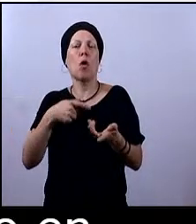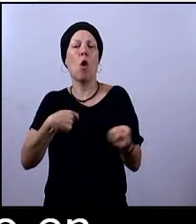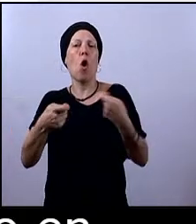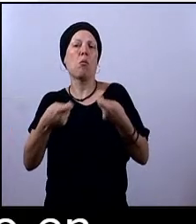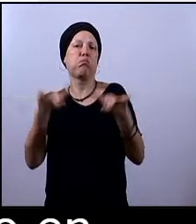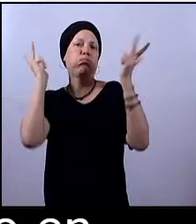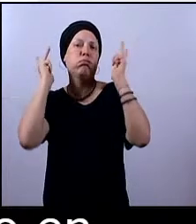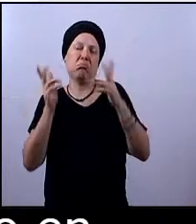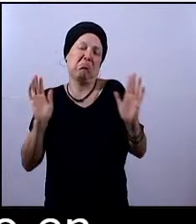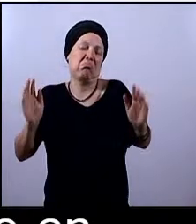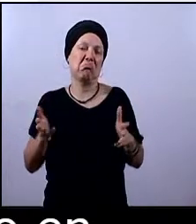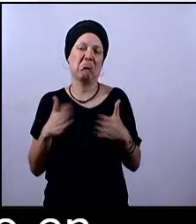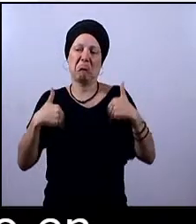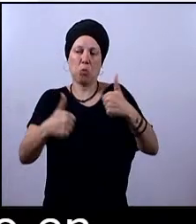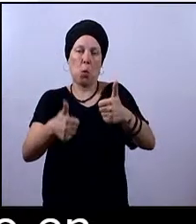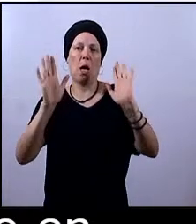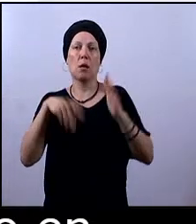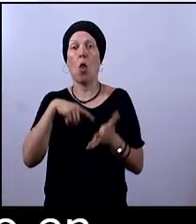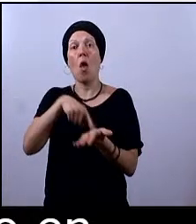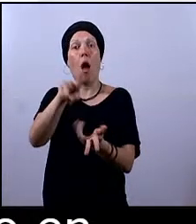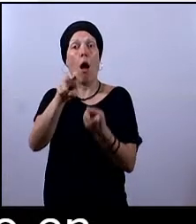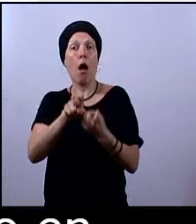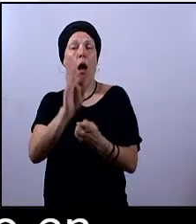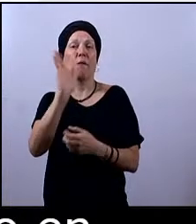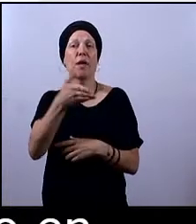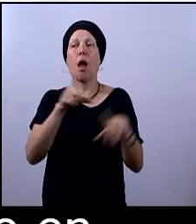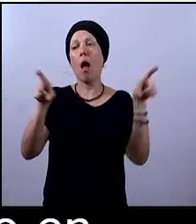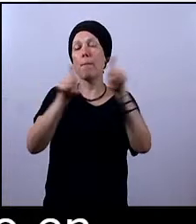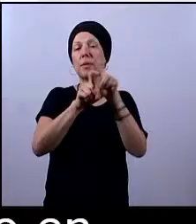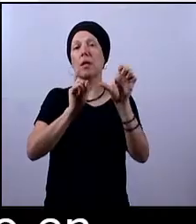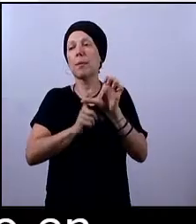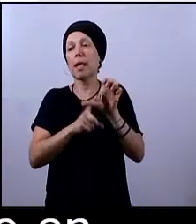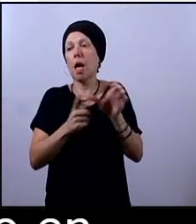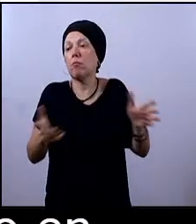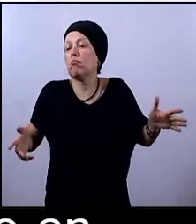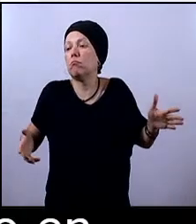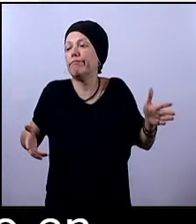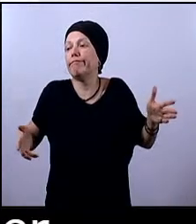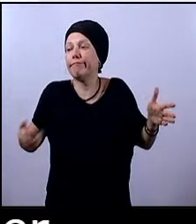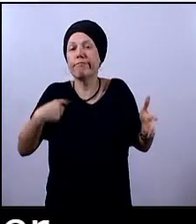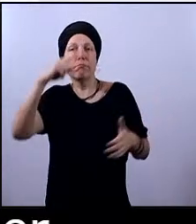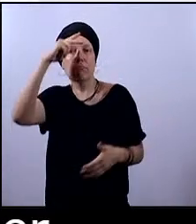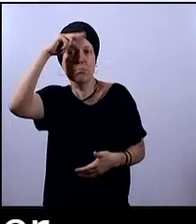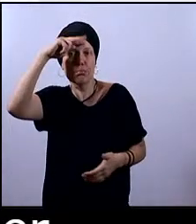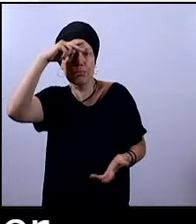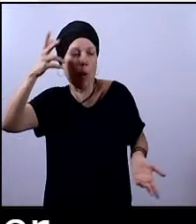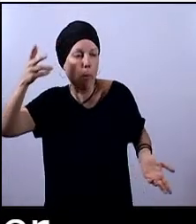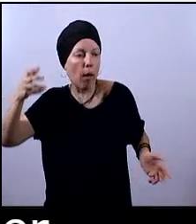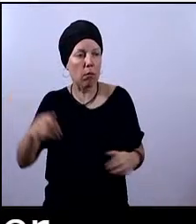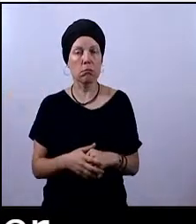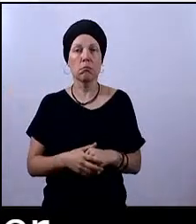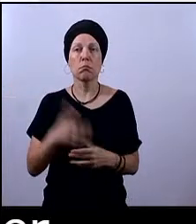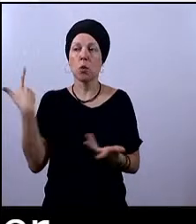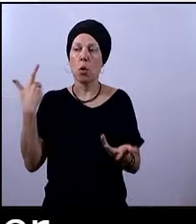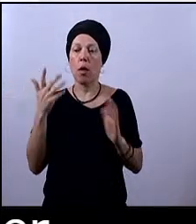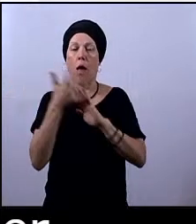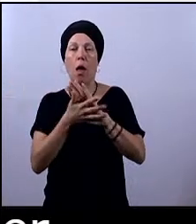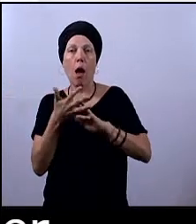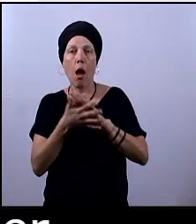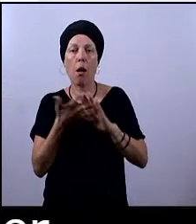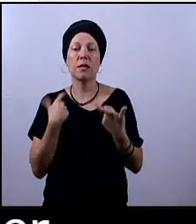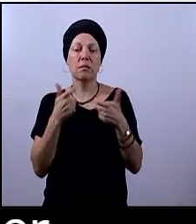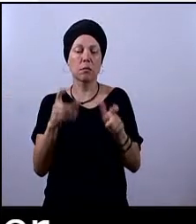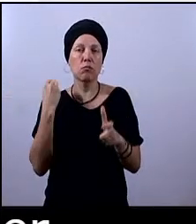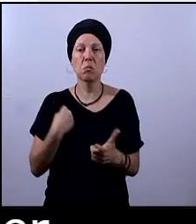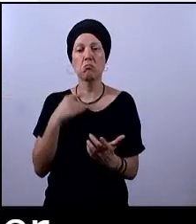comercio y cualquier arancel que pueda afectar a una empresa extremeña nos preocupa y vamos a hablar con el